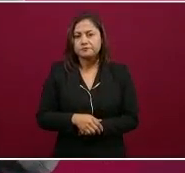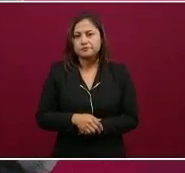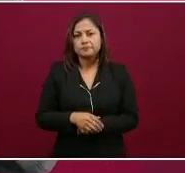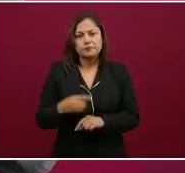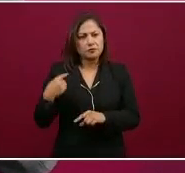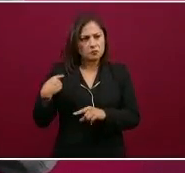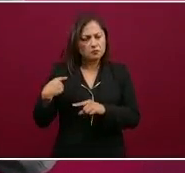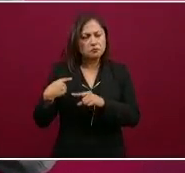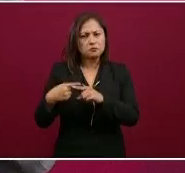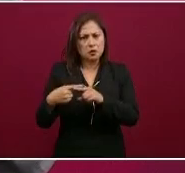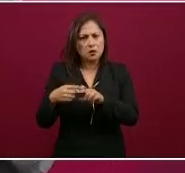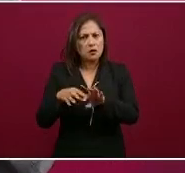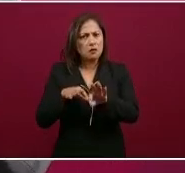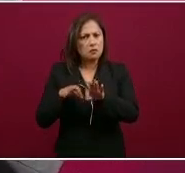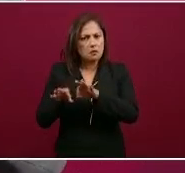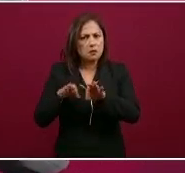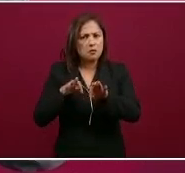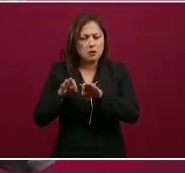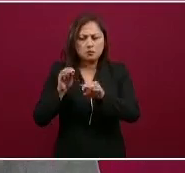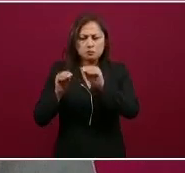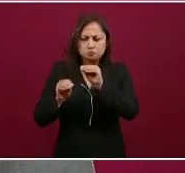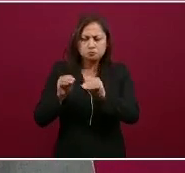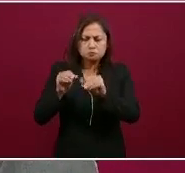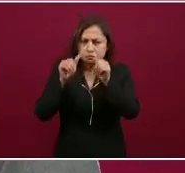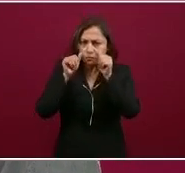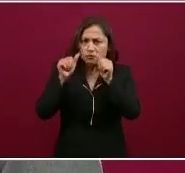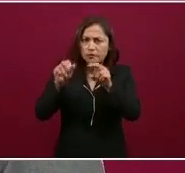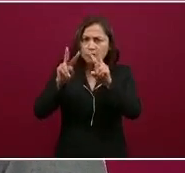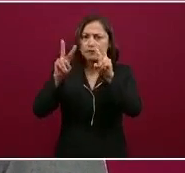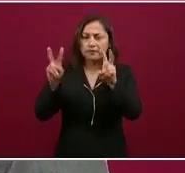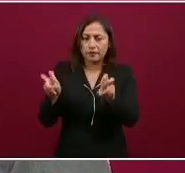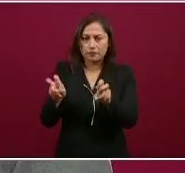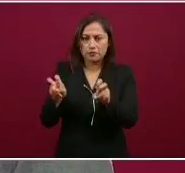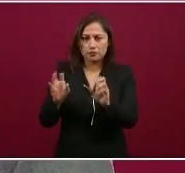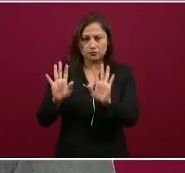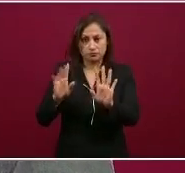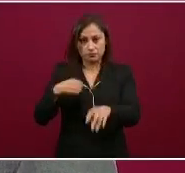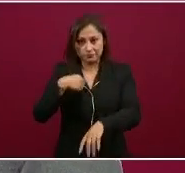actuando, les repito, muy bien,